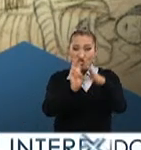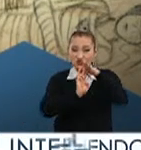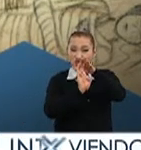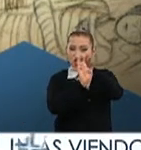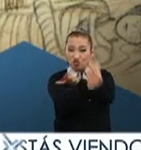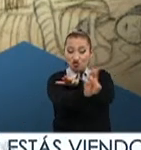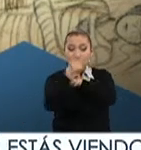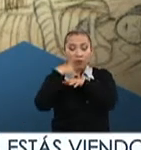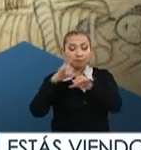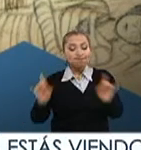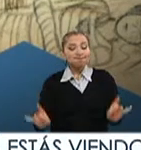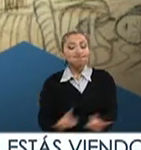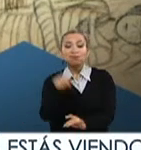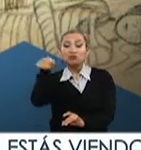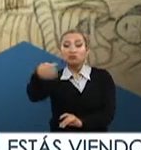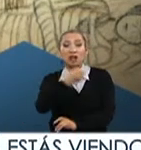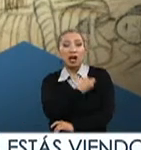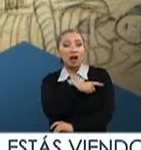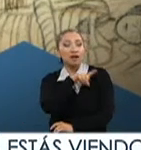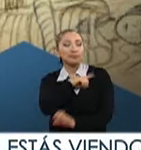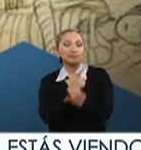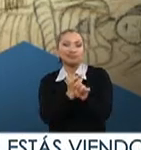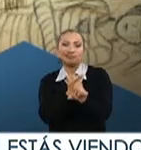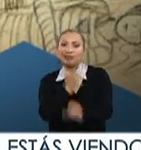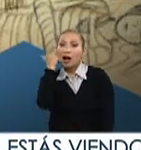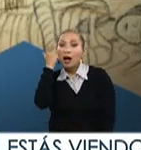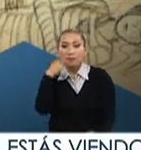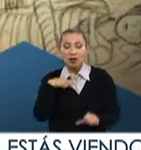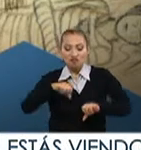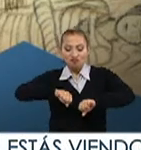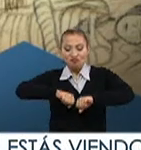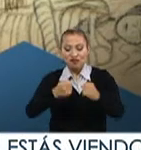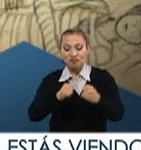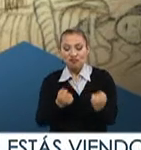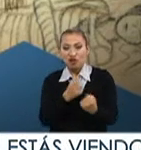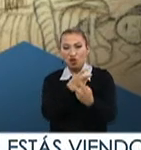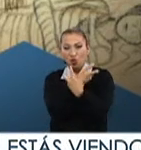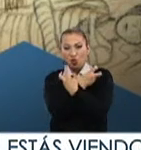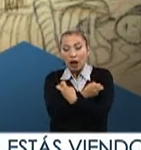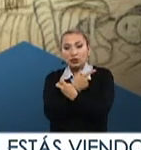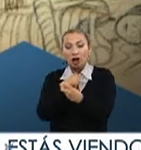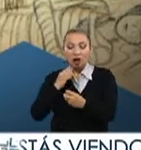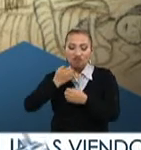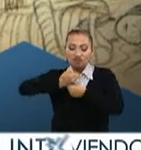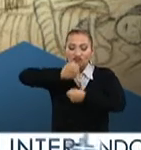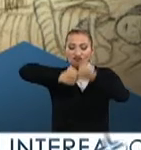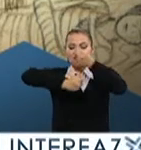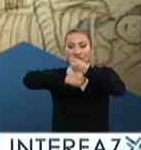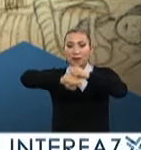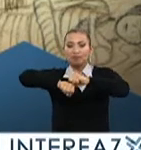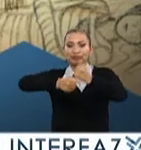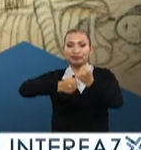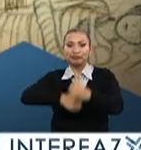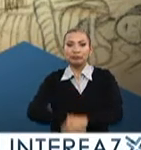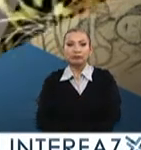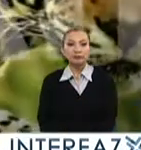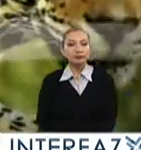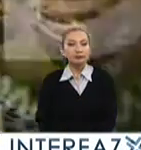tranvía. Las consecuencias para ella fueron graves: fractura de varios huesos y lesiones en la espina dorsal.